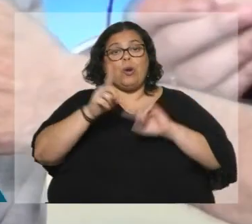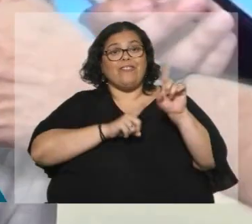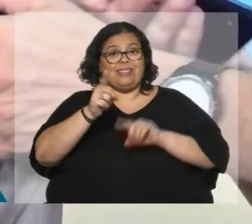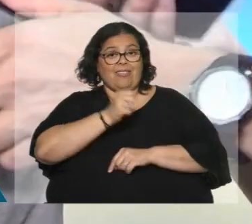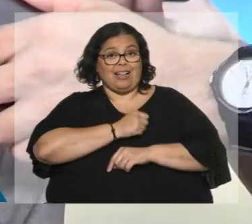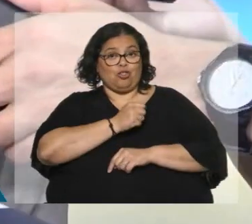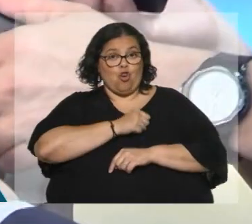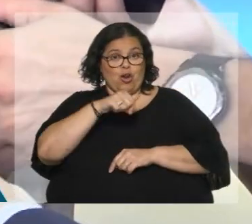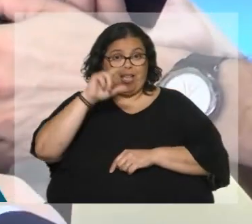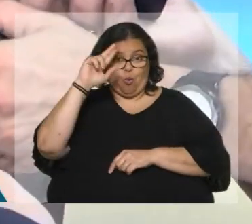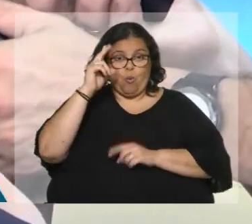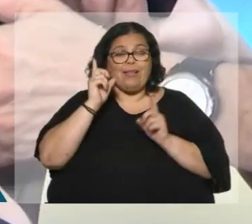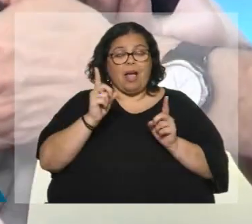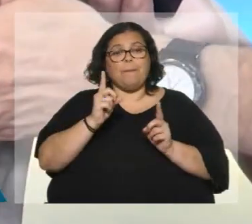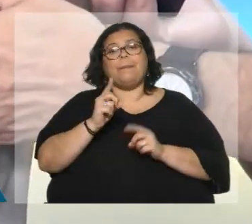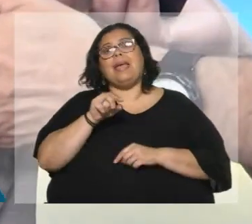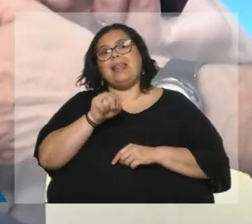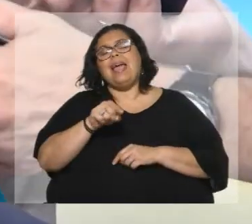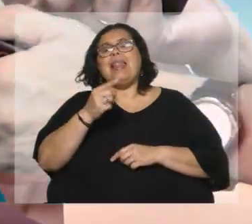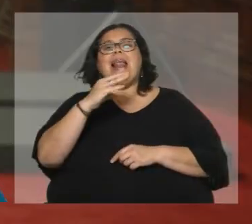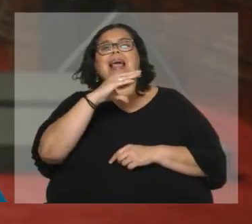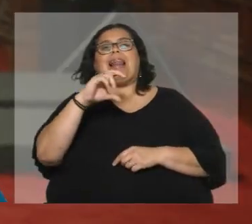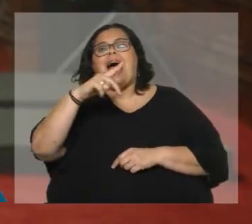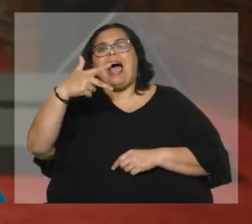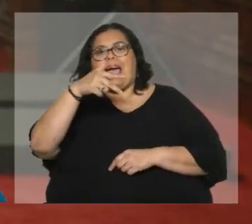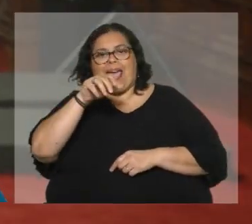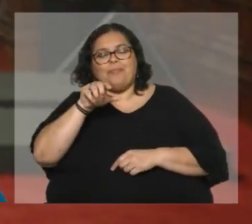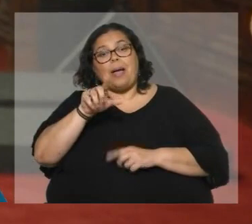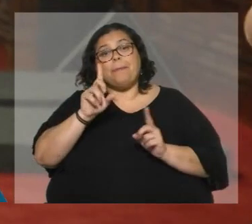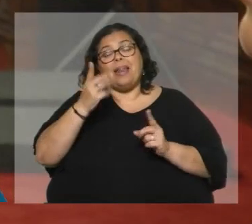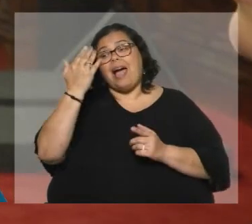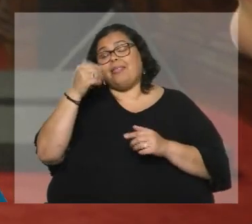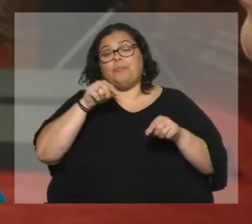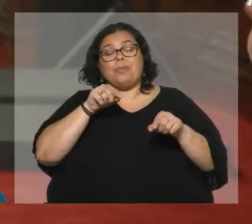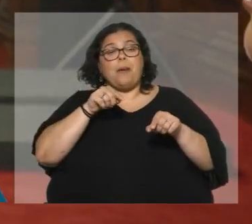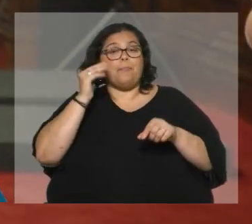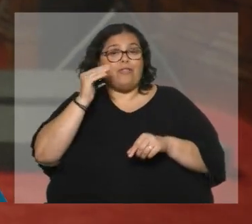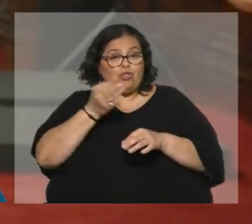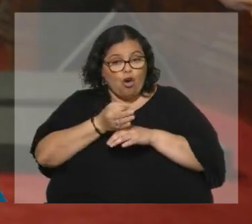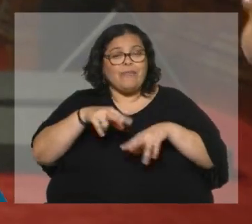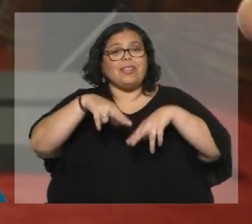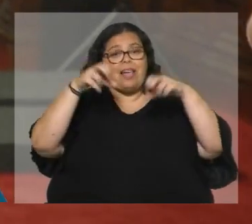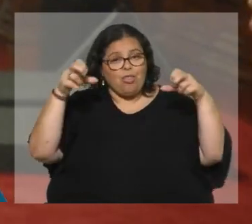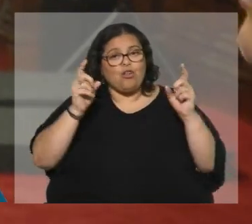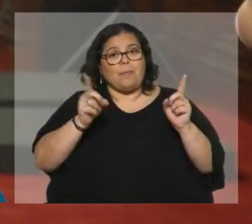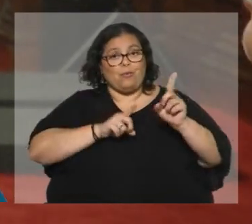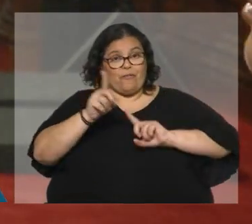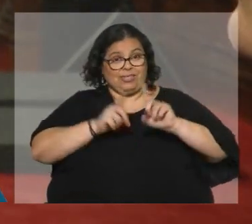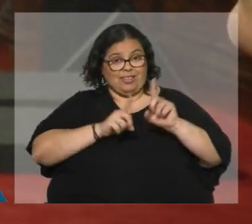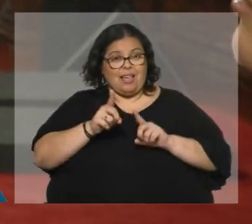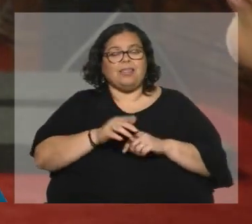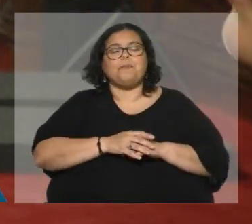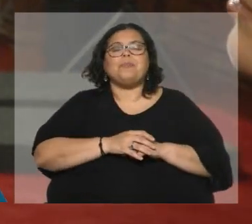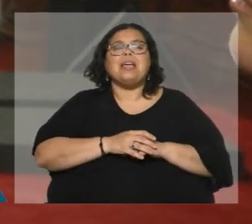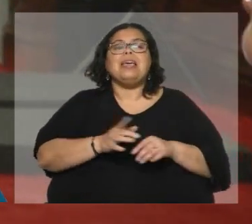del Uruguay y en el centro latinoamericano de economía humana fue profesor e investigador universitario en las áreas de desarrollo regional y local